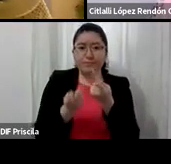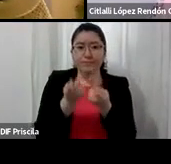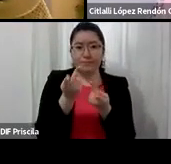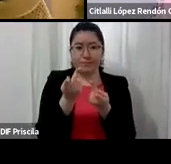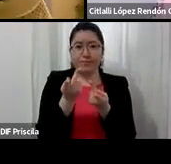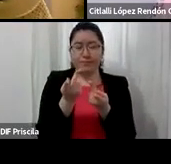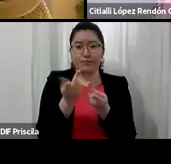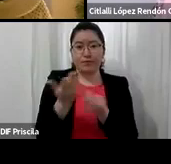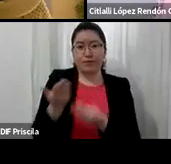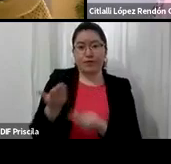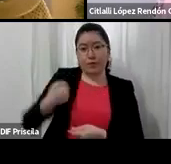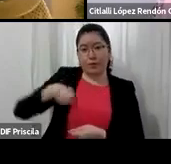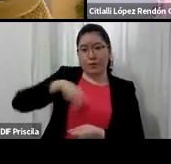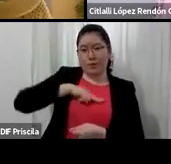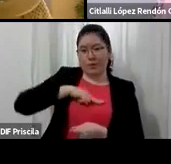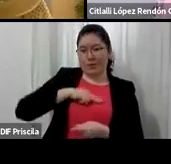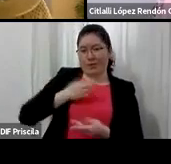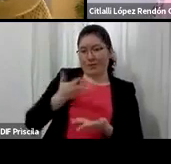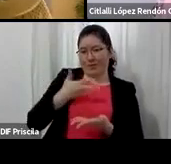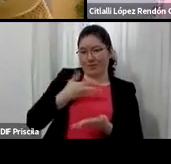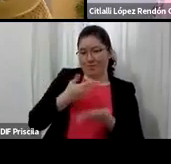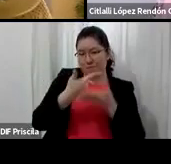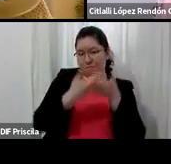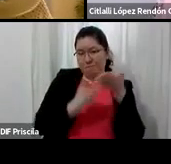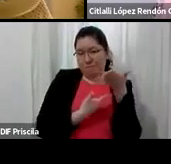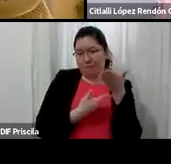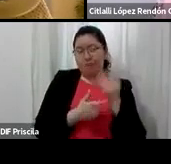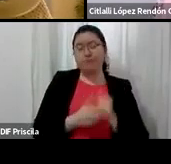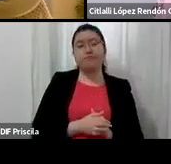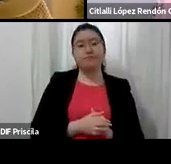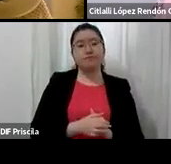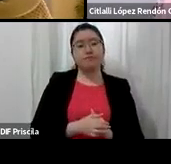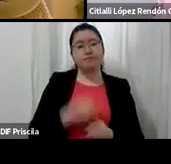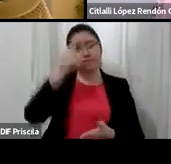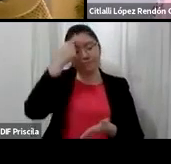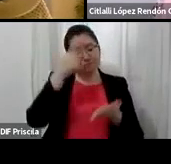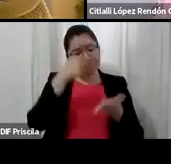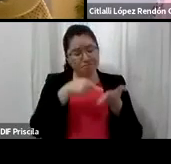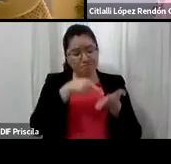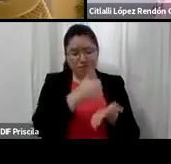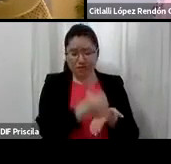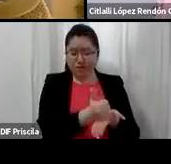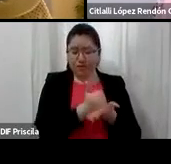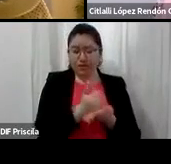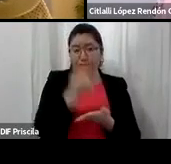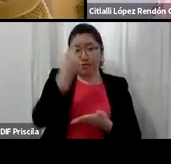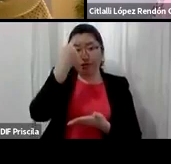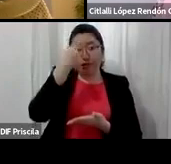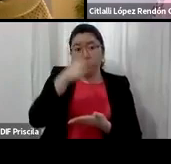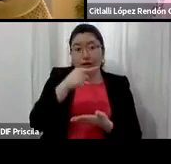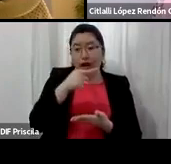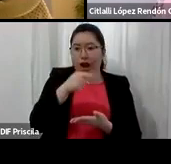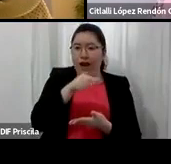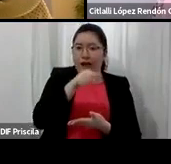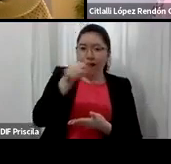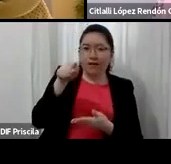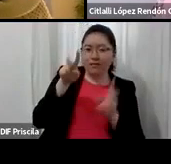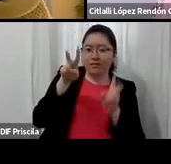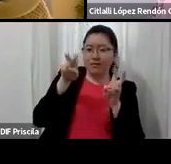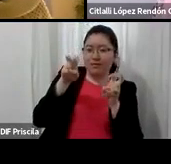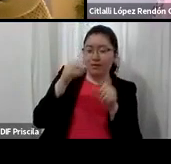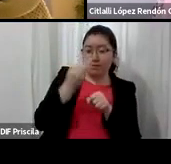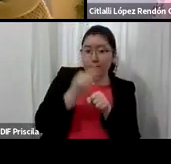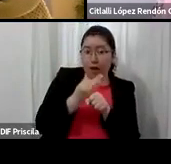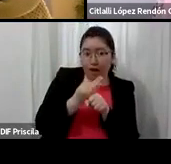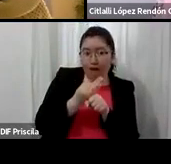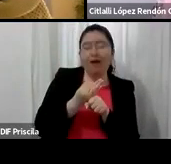preguntas que hemos preparado para ustedes. Creo que estas preguntas nos pueden ayudar a acercarnos e invitarnos a conocer más sobre el tema que nos trae hoy